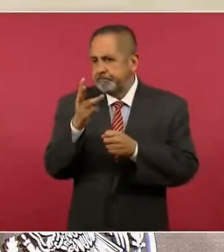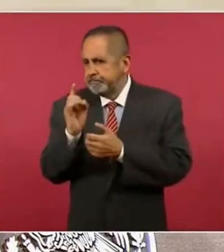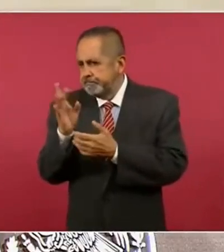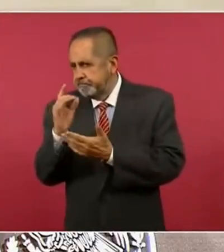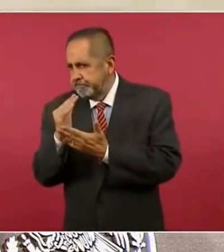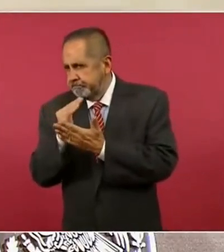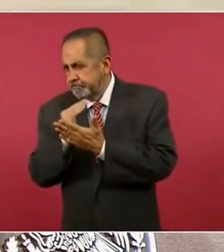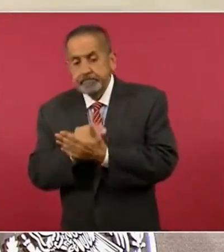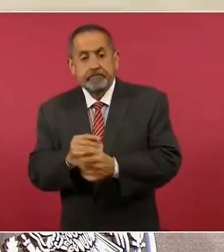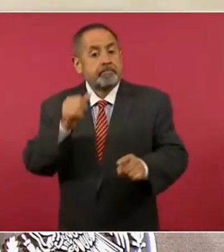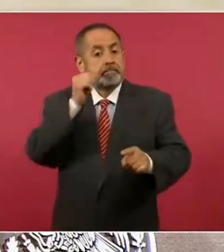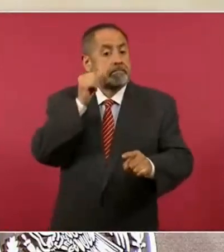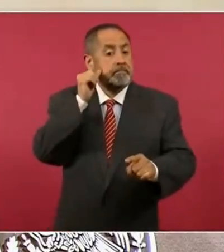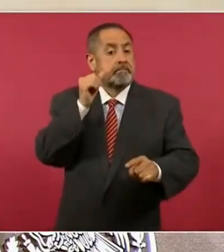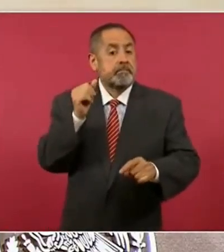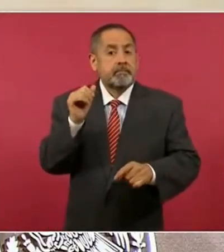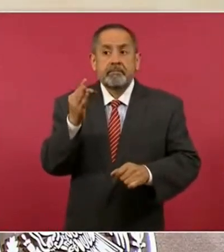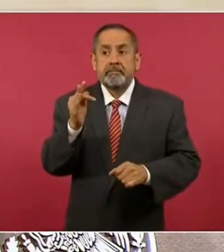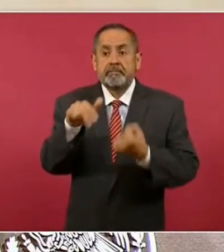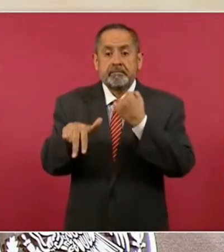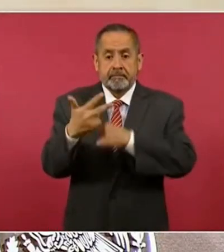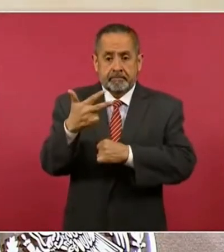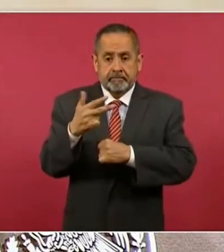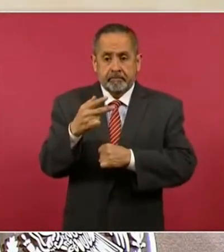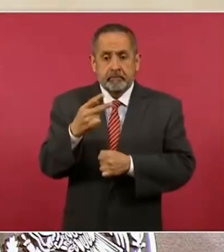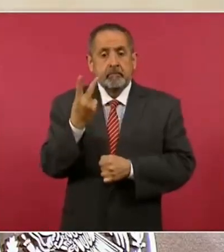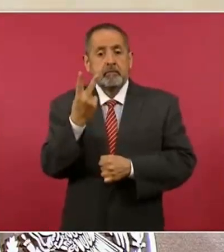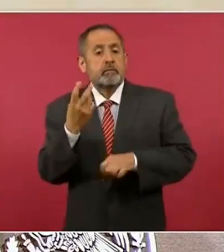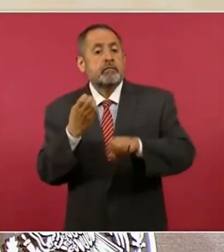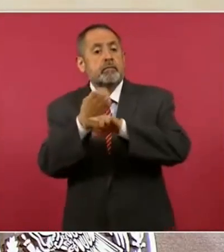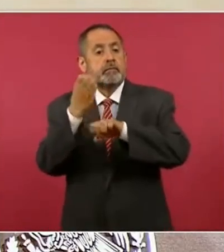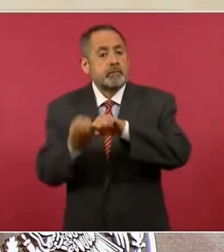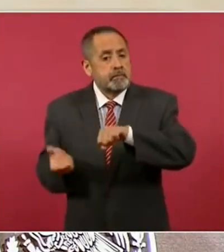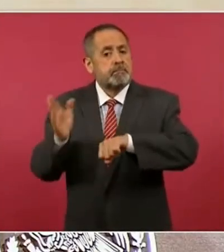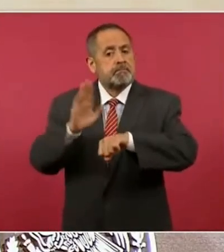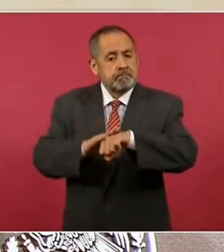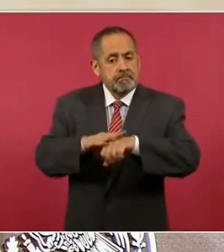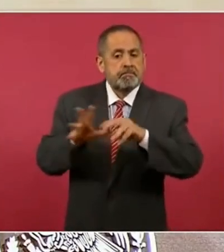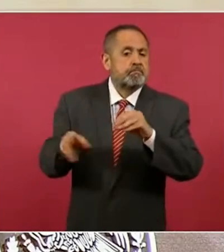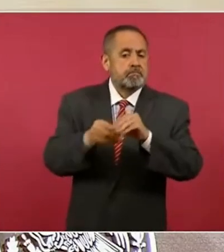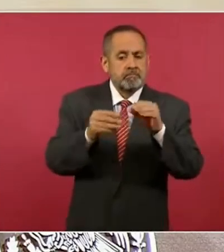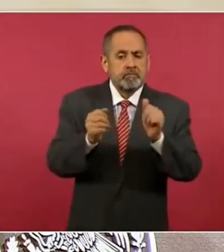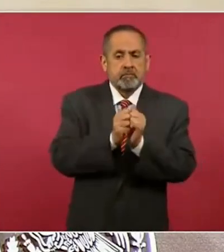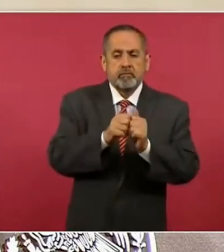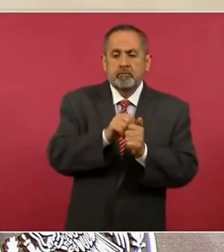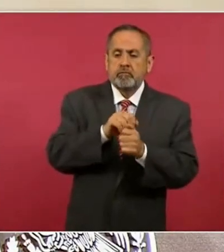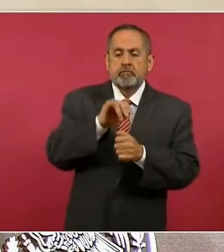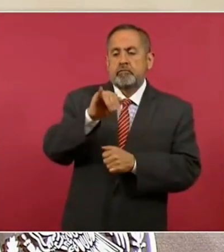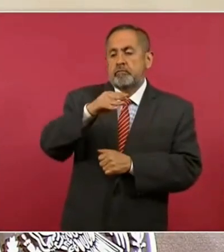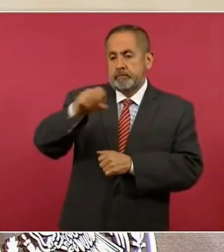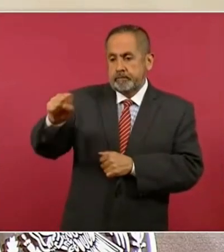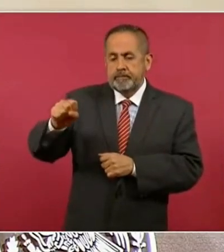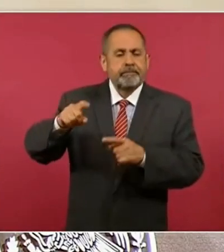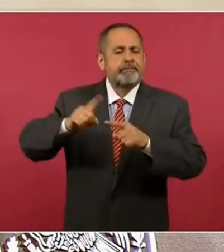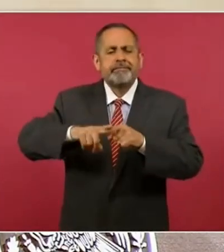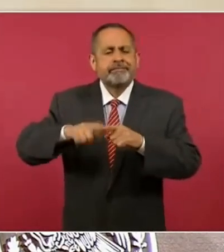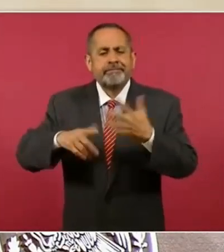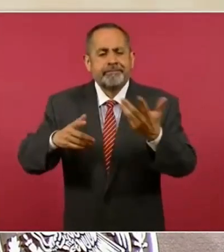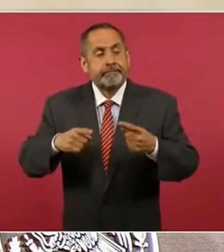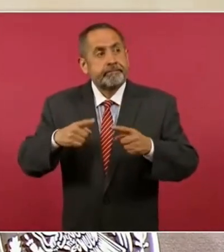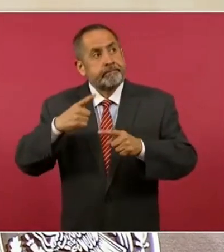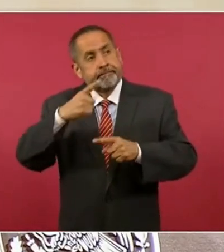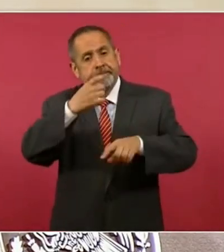febrero, iniciamos el levantamiento en 2 estados más que se van a incorporar al IMSS Bienestar. Son los